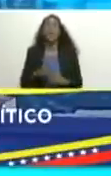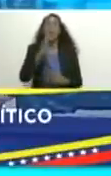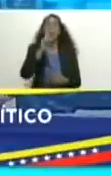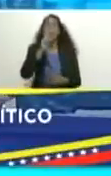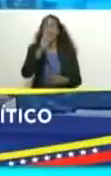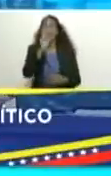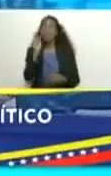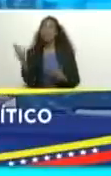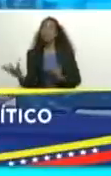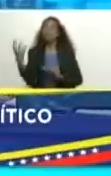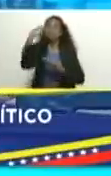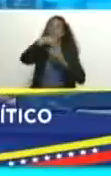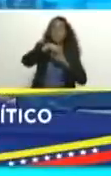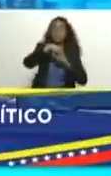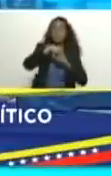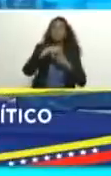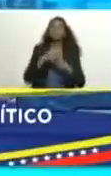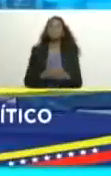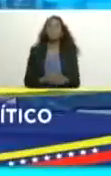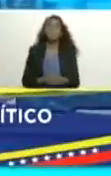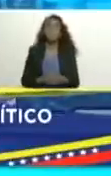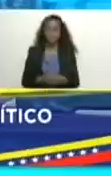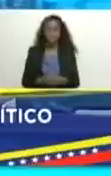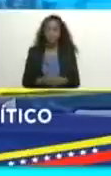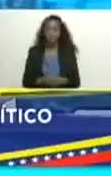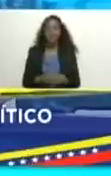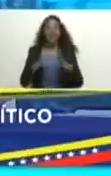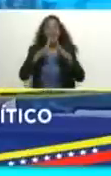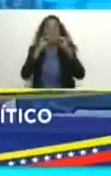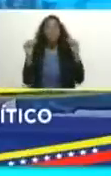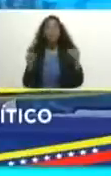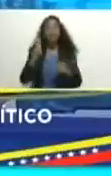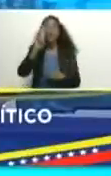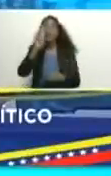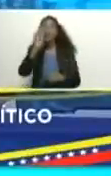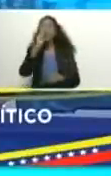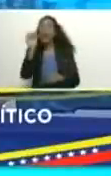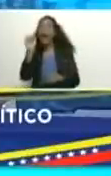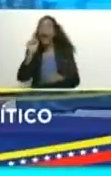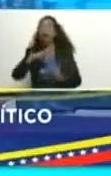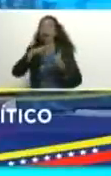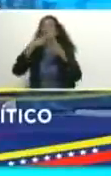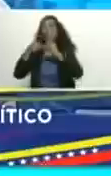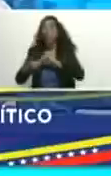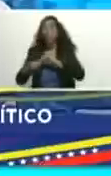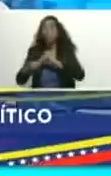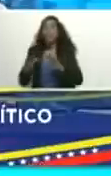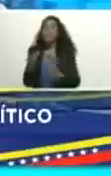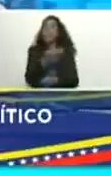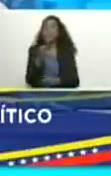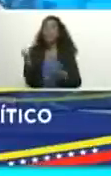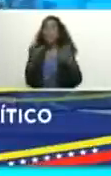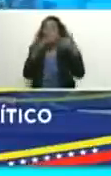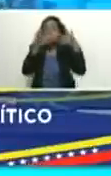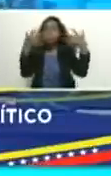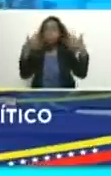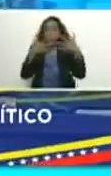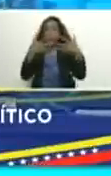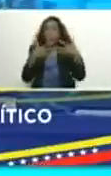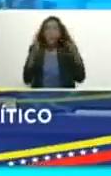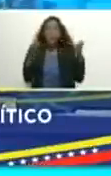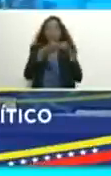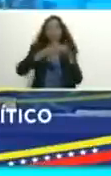UPAS, ¿correcto? Y todas las UPAS estarán articuladas de manera perfecta con los